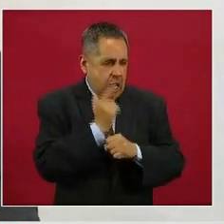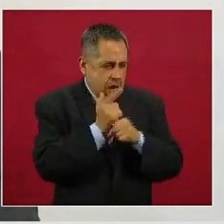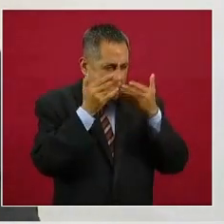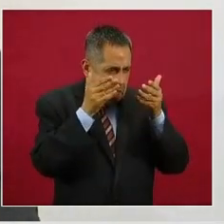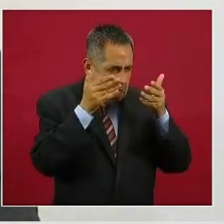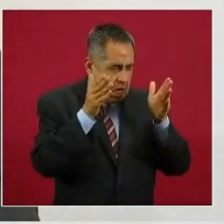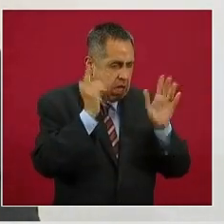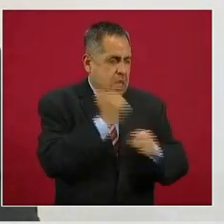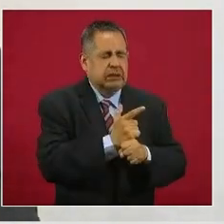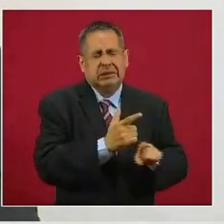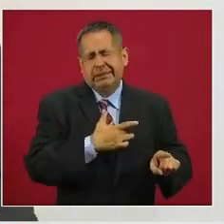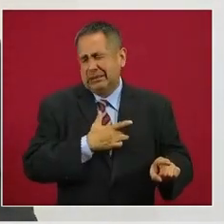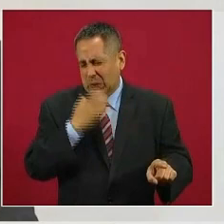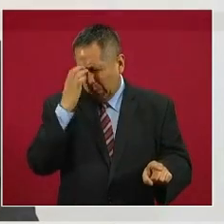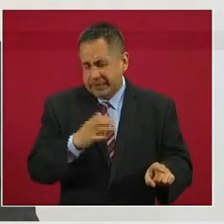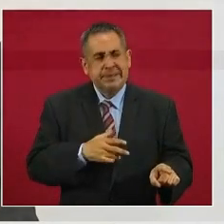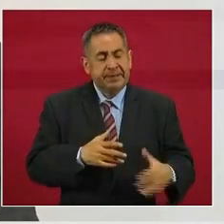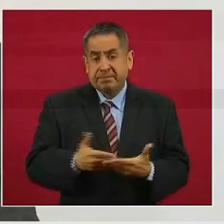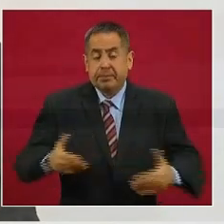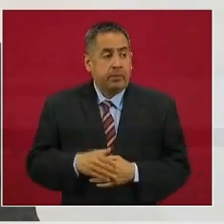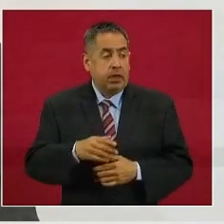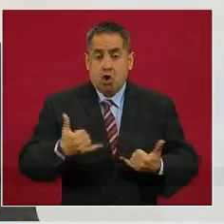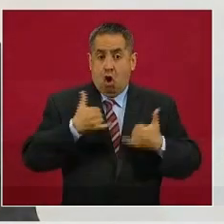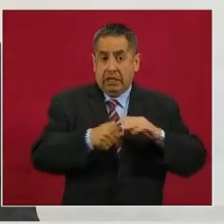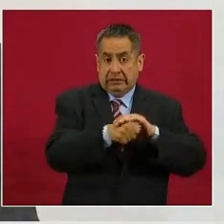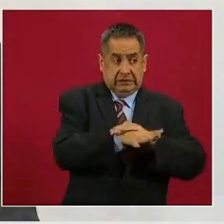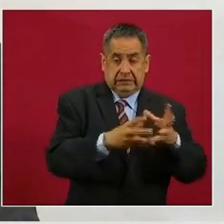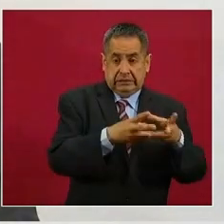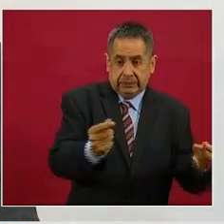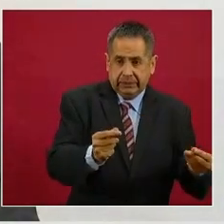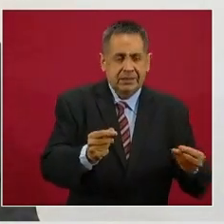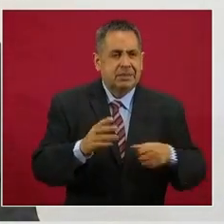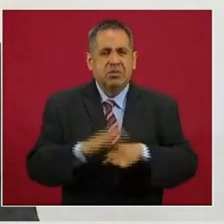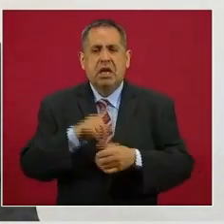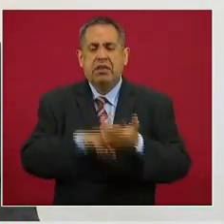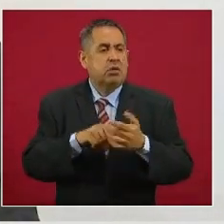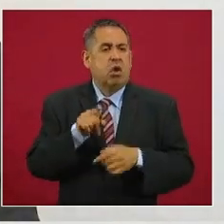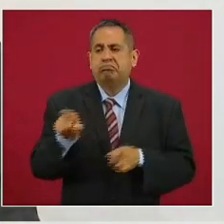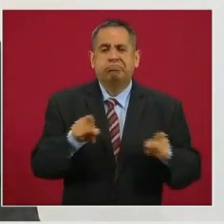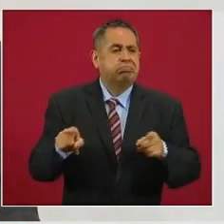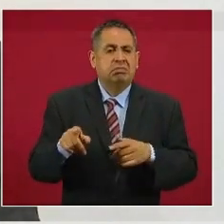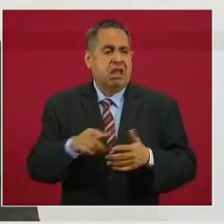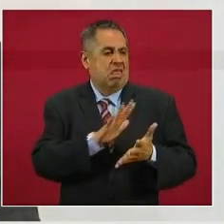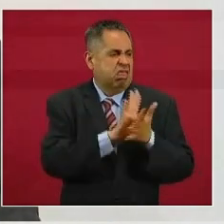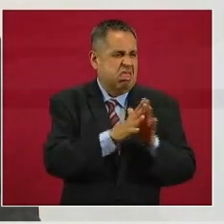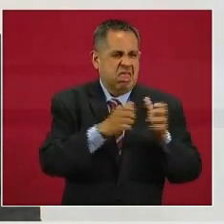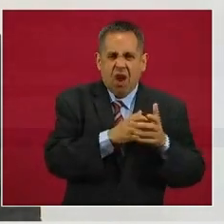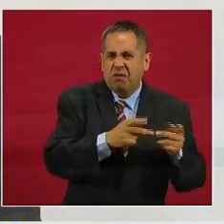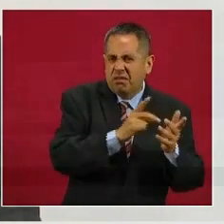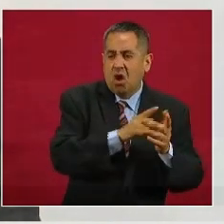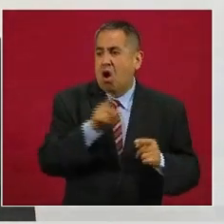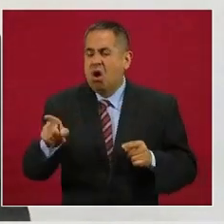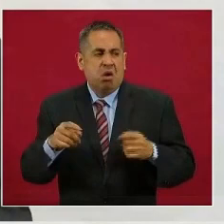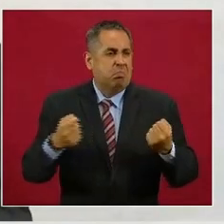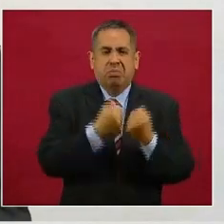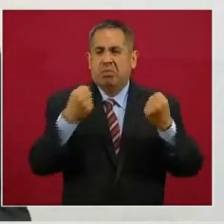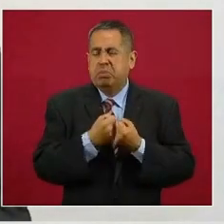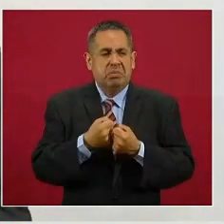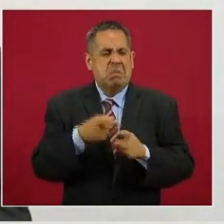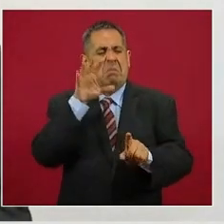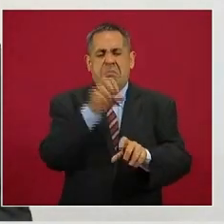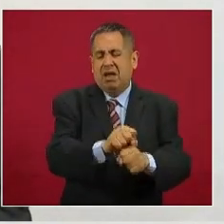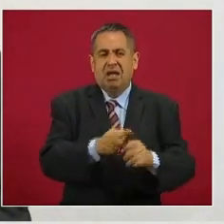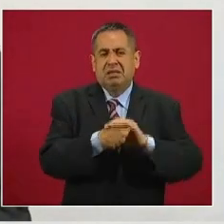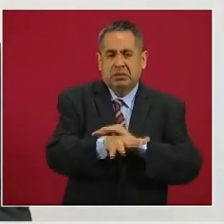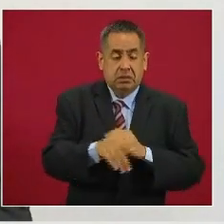con toda su crudeza y realidad. Los jóvenes desaparecidos fueron víctimas que quedaron en medio de un choque de intereses de las fuerzas del narcotráfico, que han estado asentadas en la ciudad